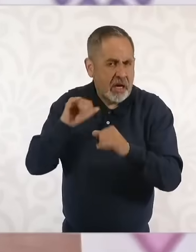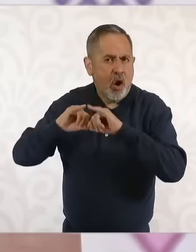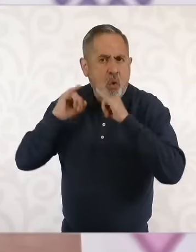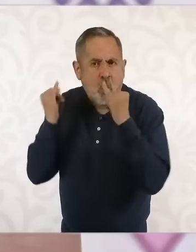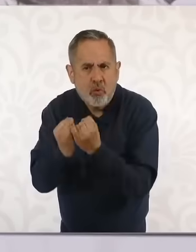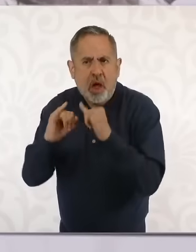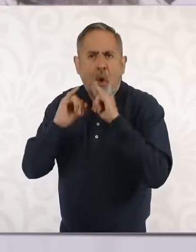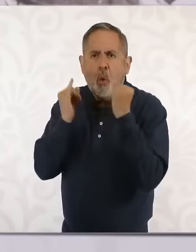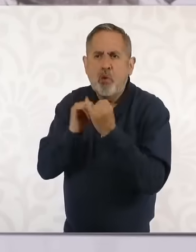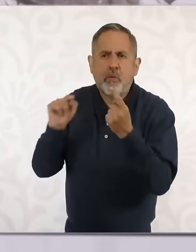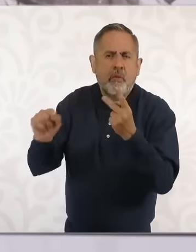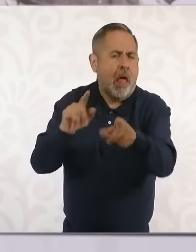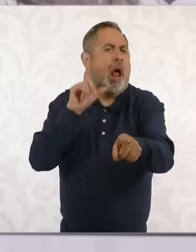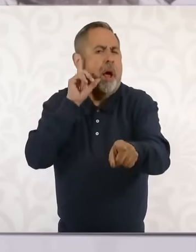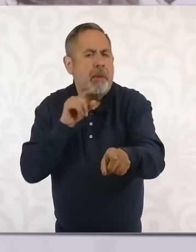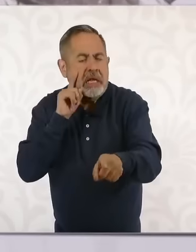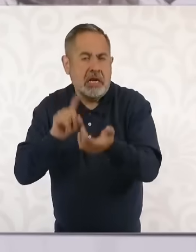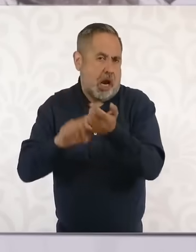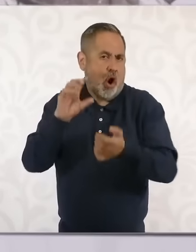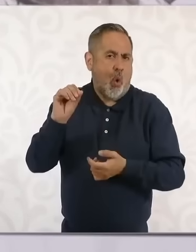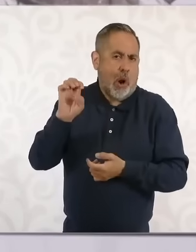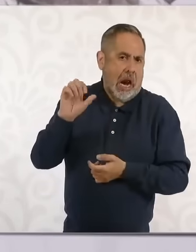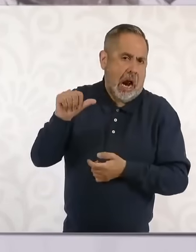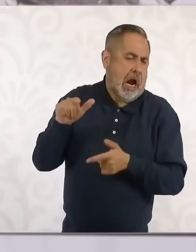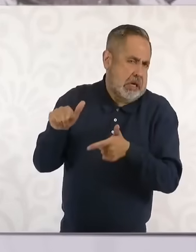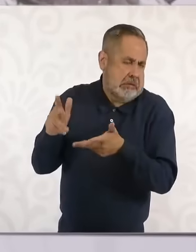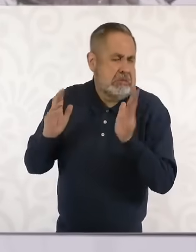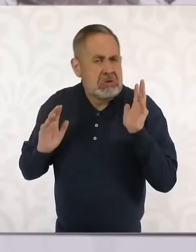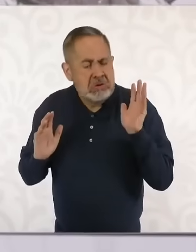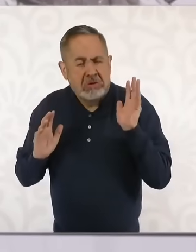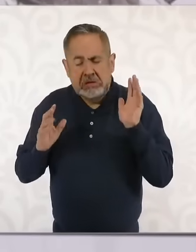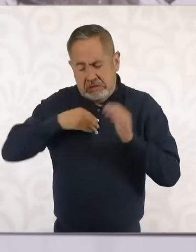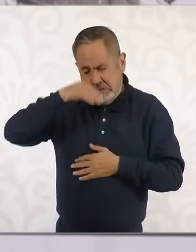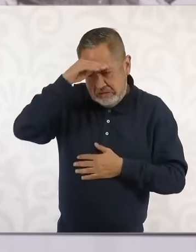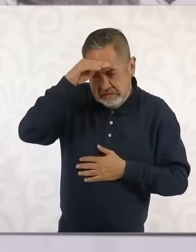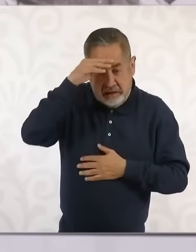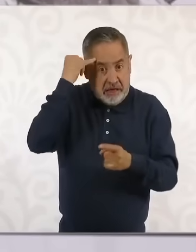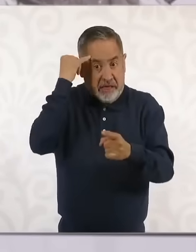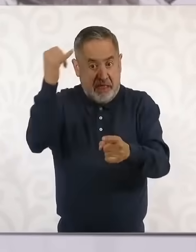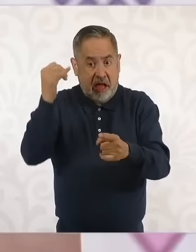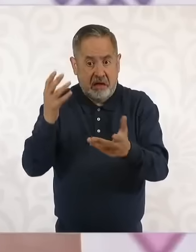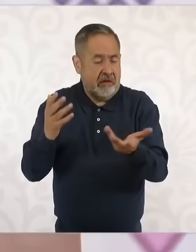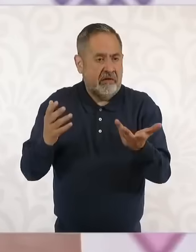reuniones. Mañana hay una reunión de la OEA y pues esta visión que no debe